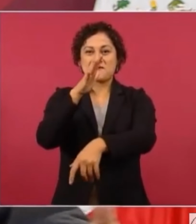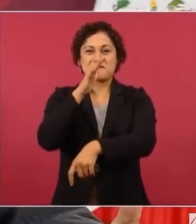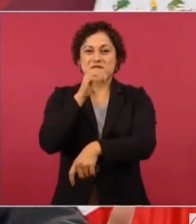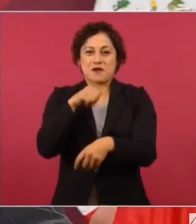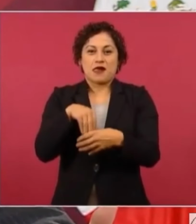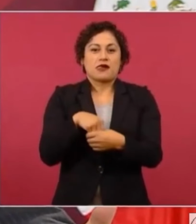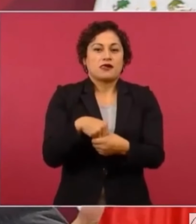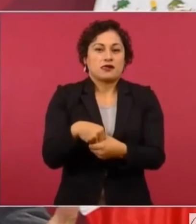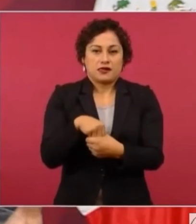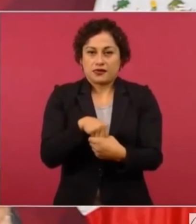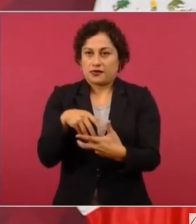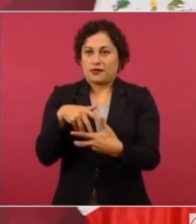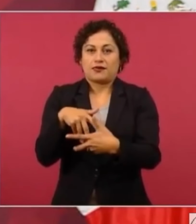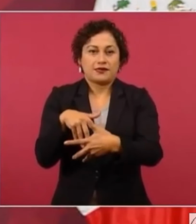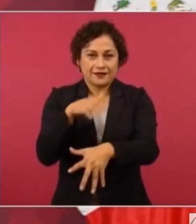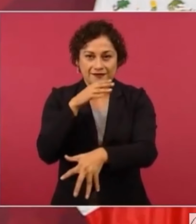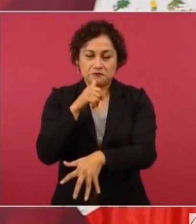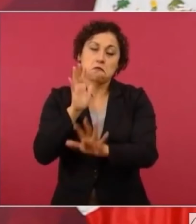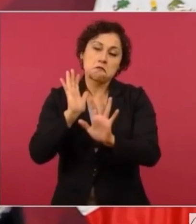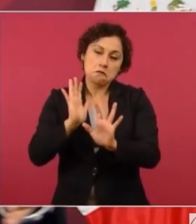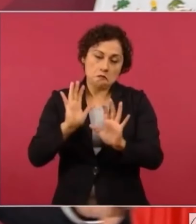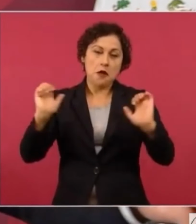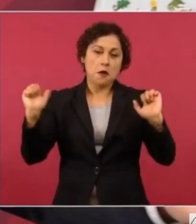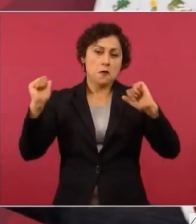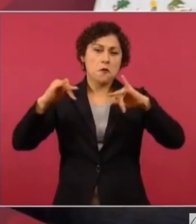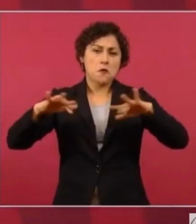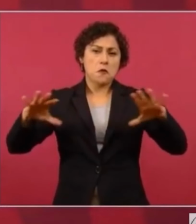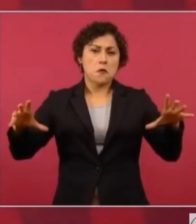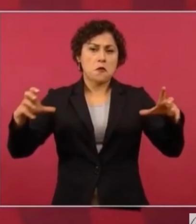Bueno, pero volteaba yo a ver así,